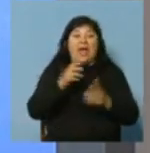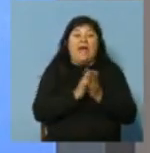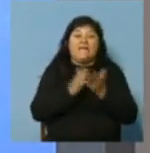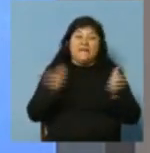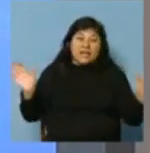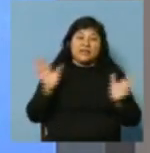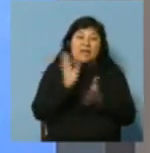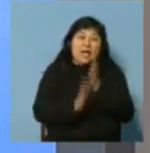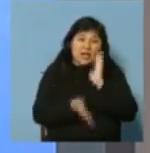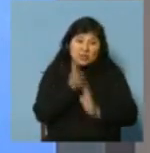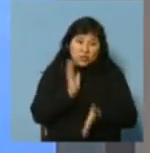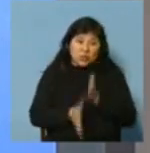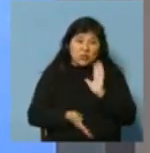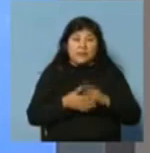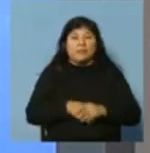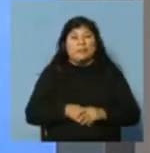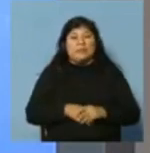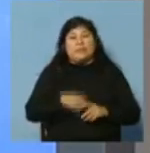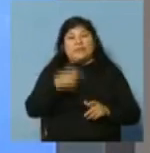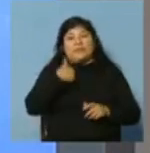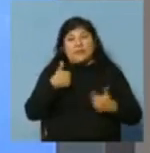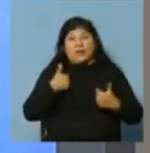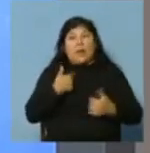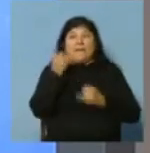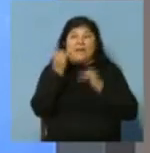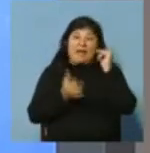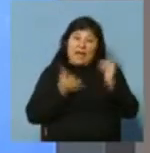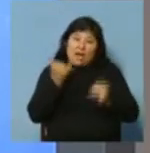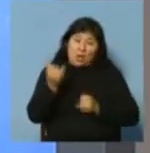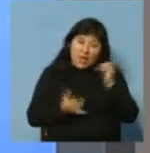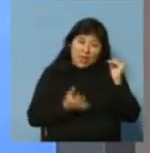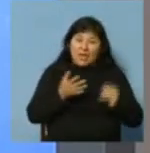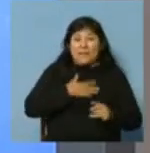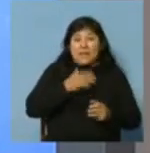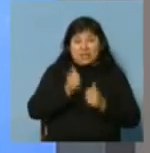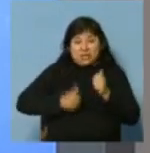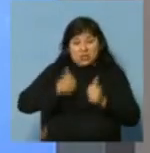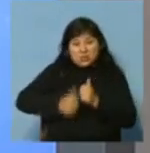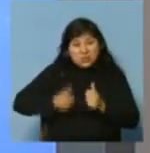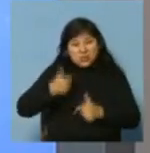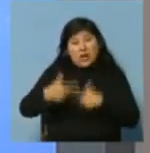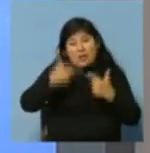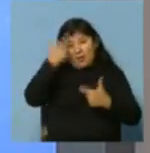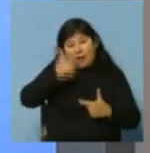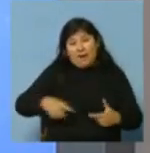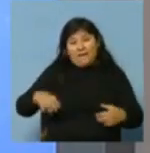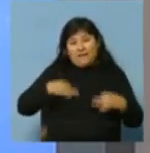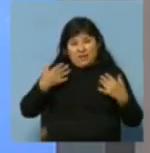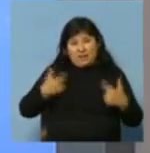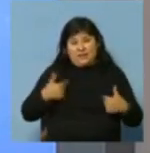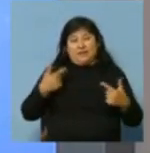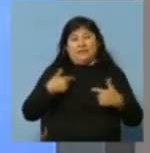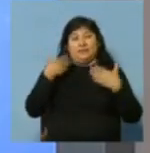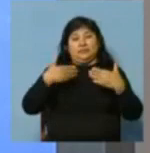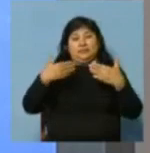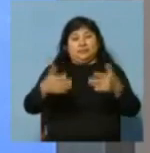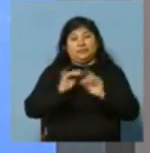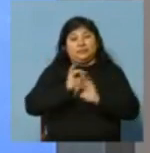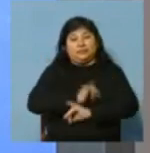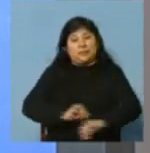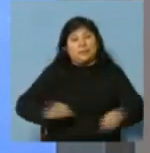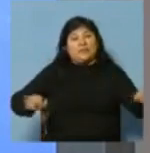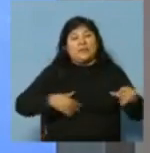exposición de mi caso qué fue lo que pasó thales desde una mirada más personal no tanto como no tan específica no tan